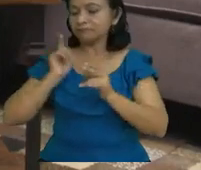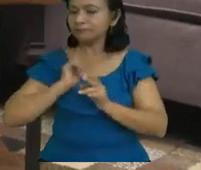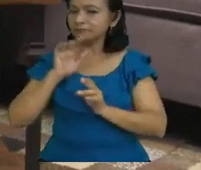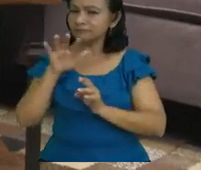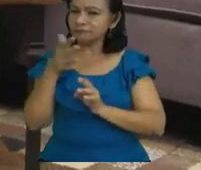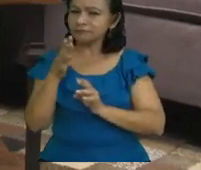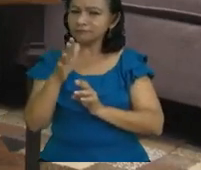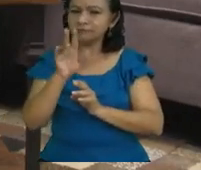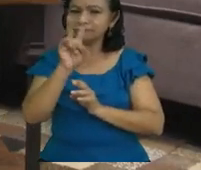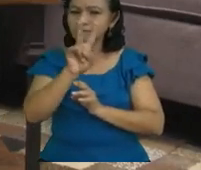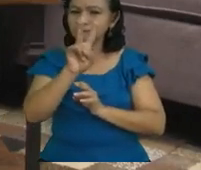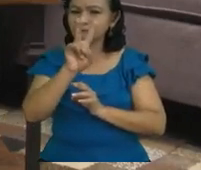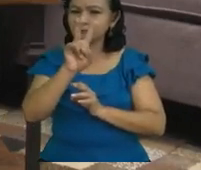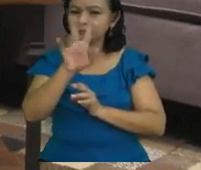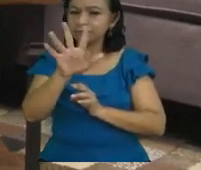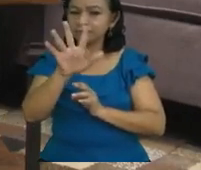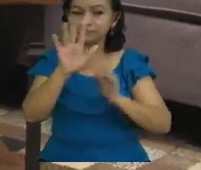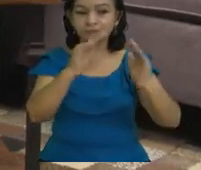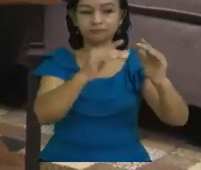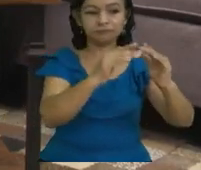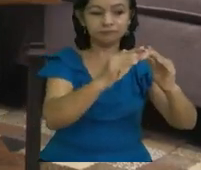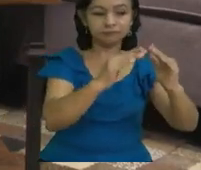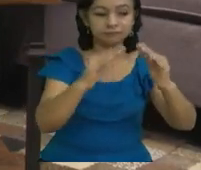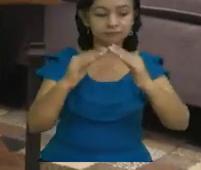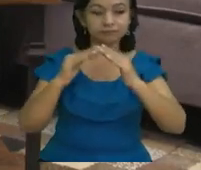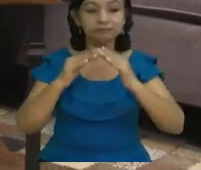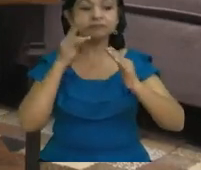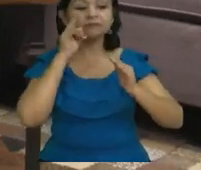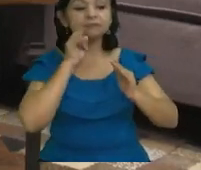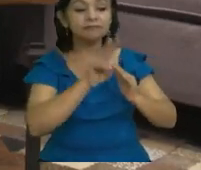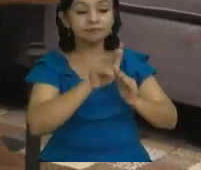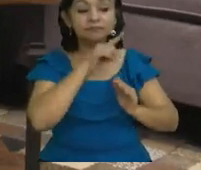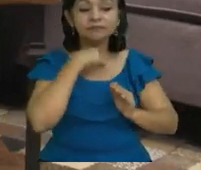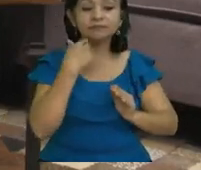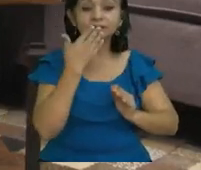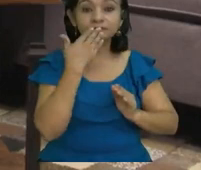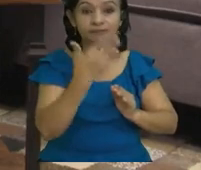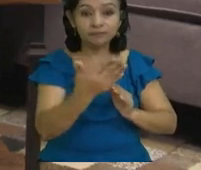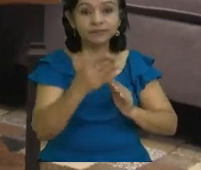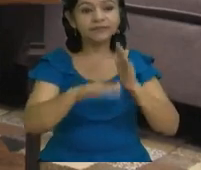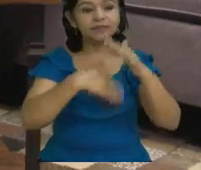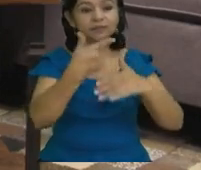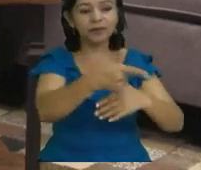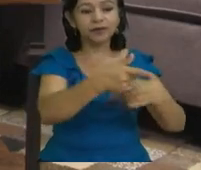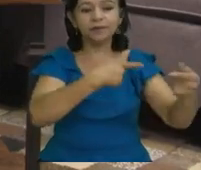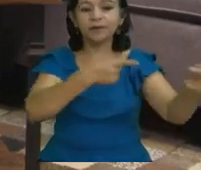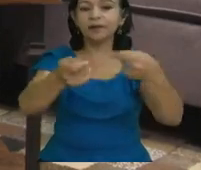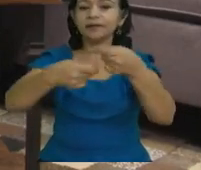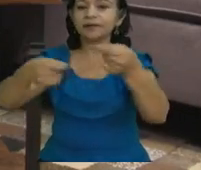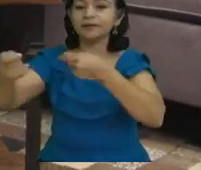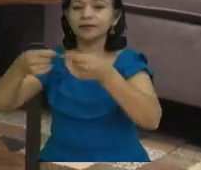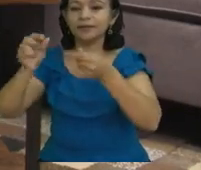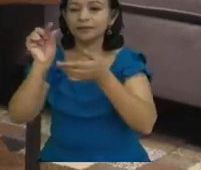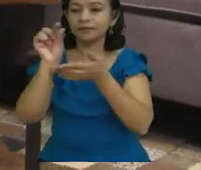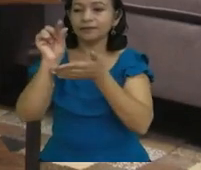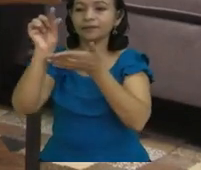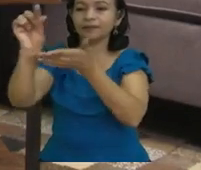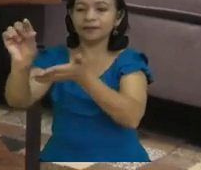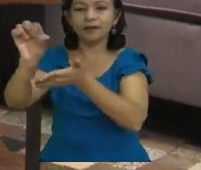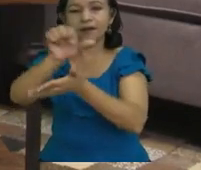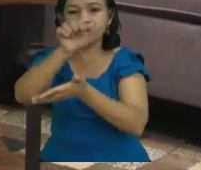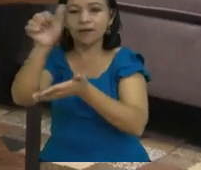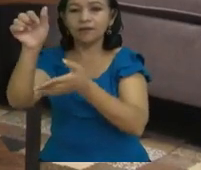aproximadamente como 25 bancos que están en proceso de certificación. O sea, que ya van a vender semillas certificadas, ya están a otro